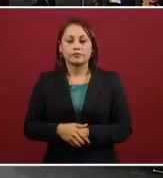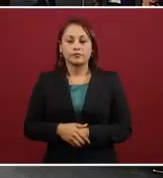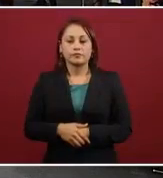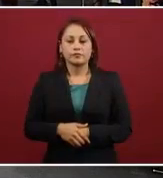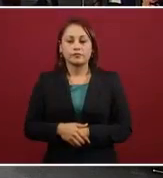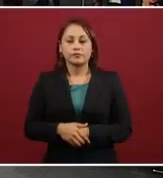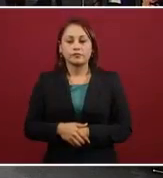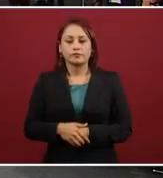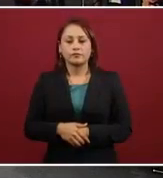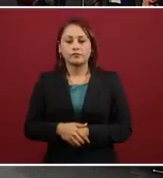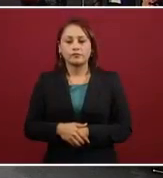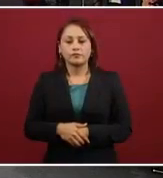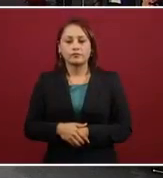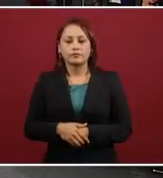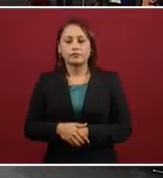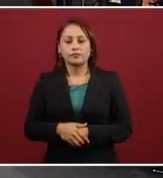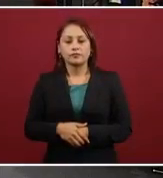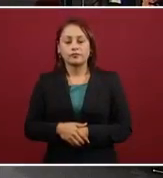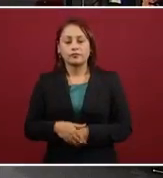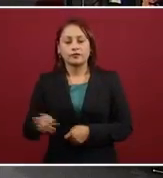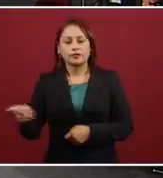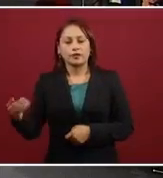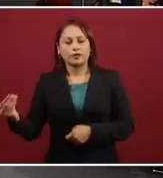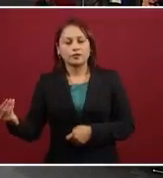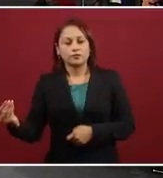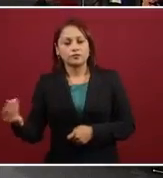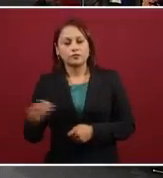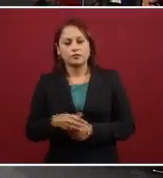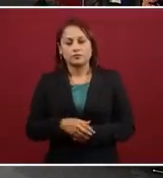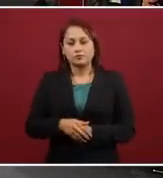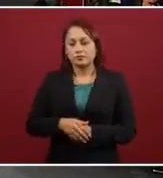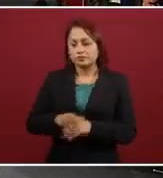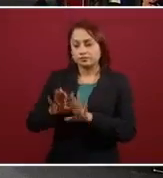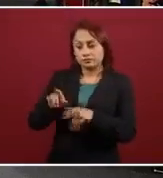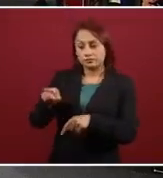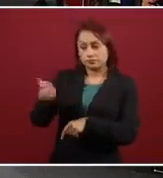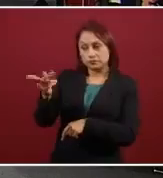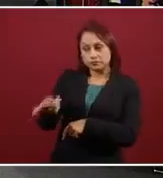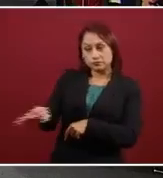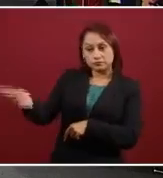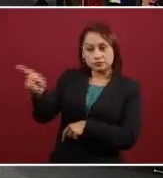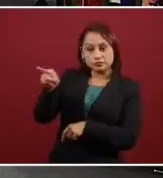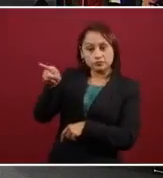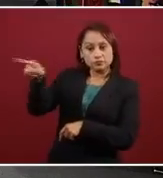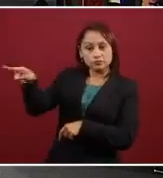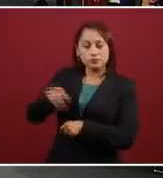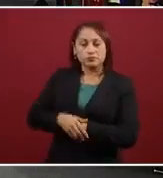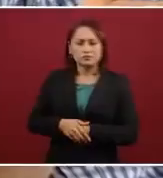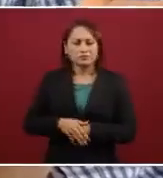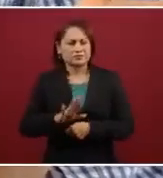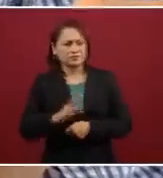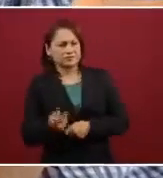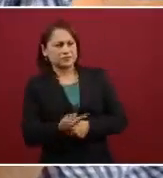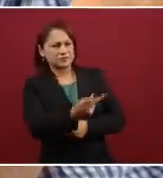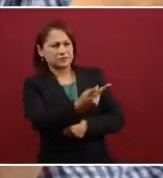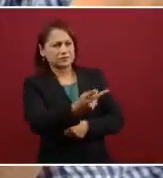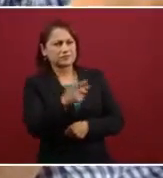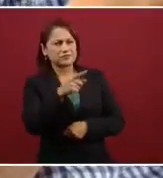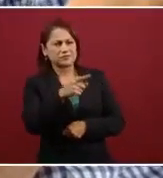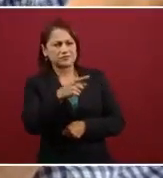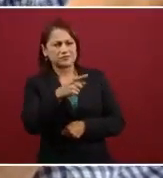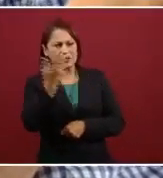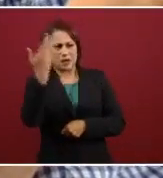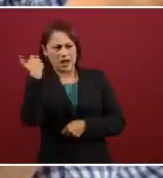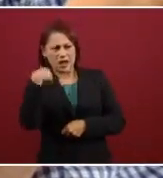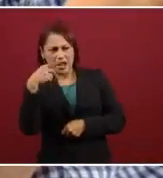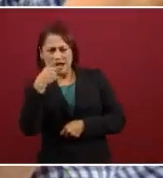Pues no sé. No sé, eso se lo tendrían que preguntar a él. ¿A usted nunca le mencionó que había algún funcionario